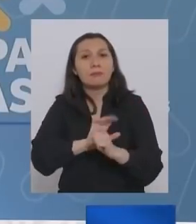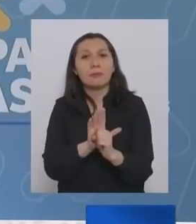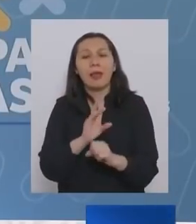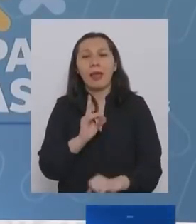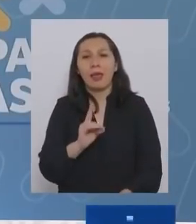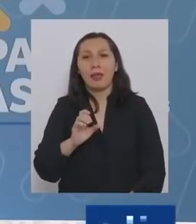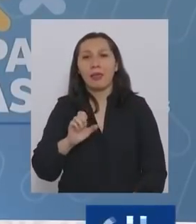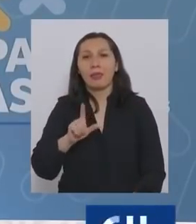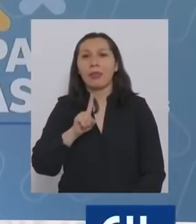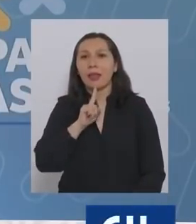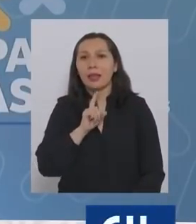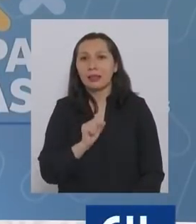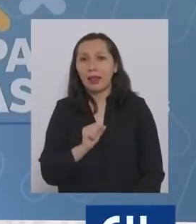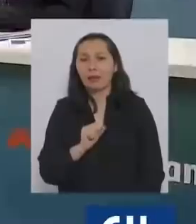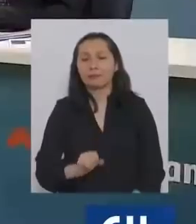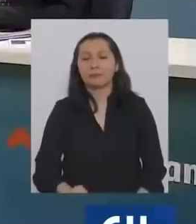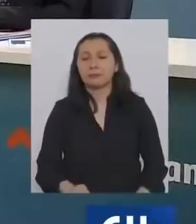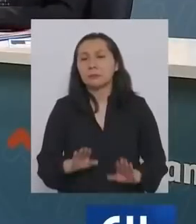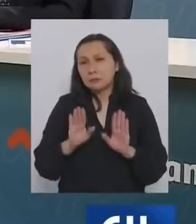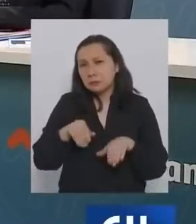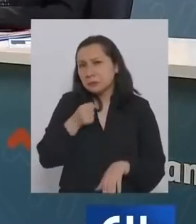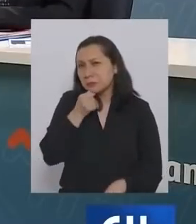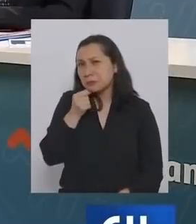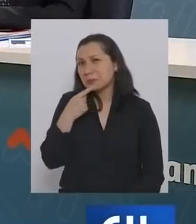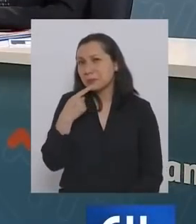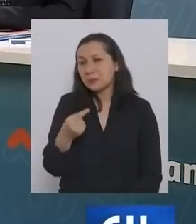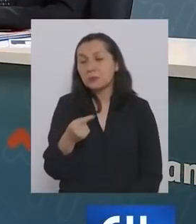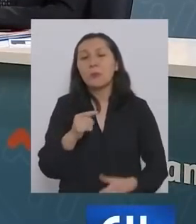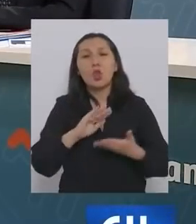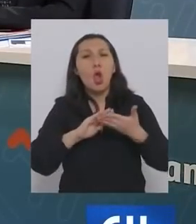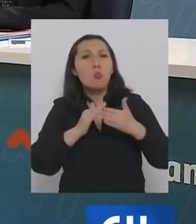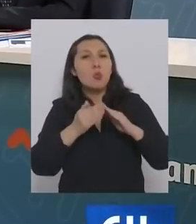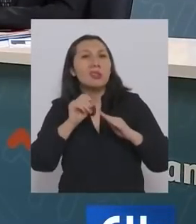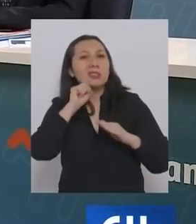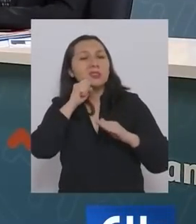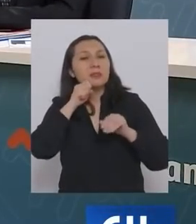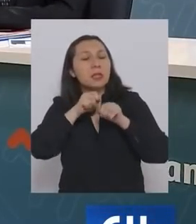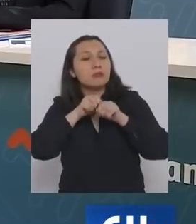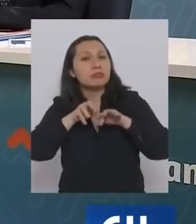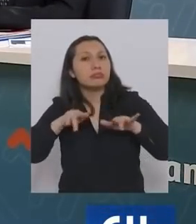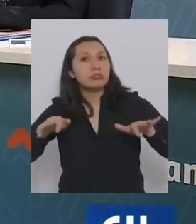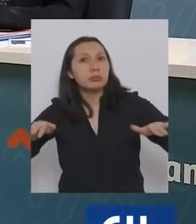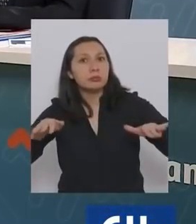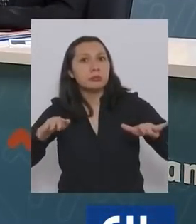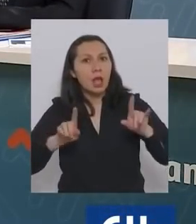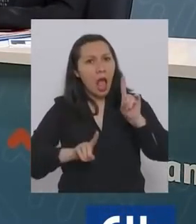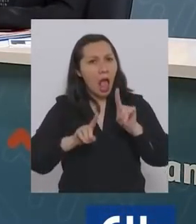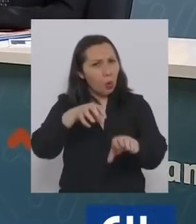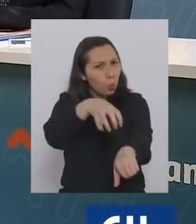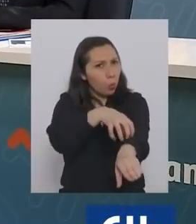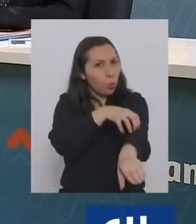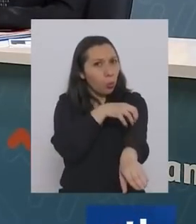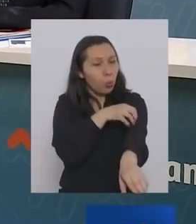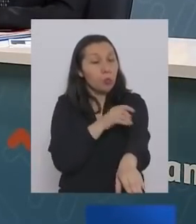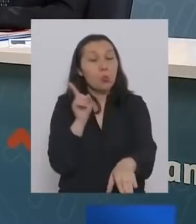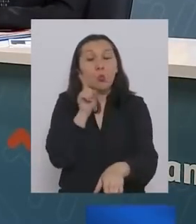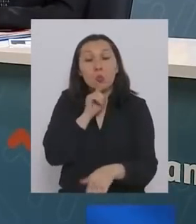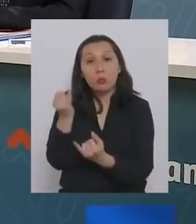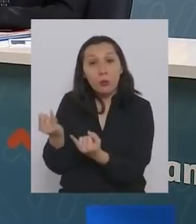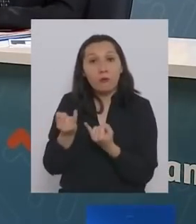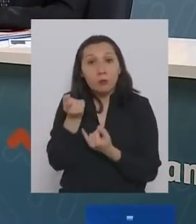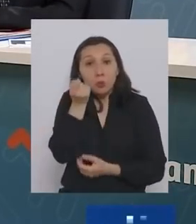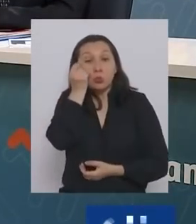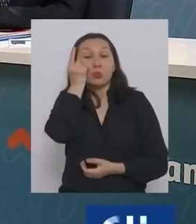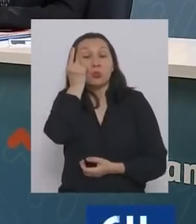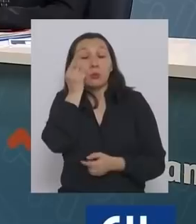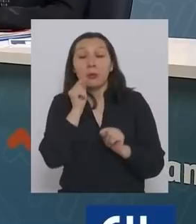Delta. Eso mismo quería preguntarle, ¿estos casos comunitarios, ministra, serían en alguna región en específico? Lo último que conocimos nosotros